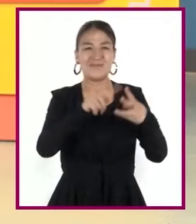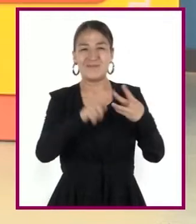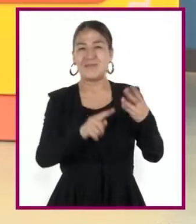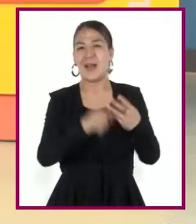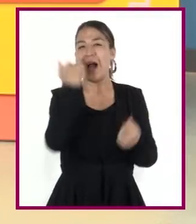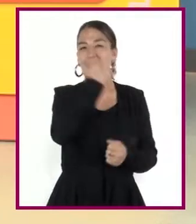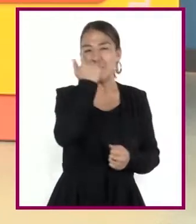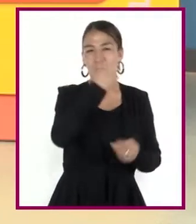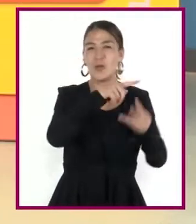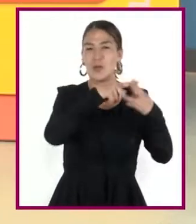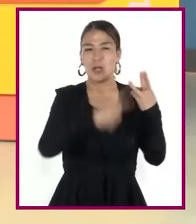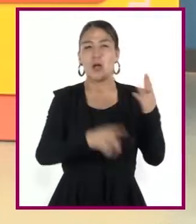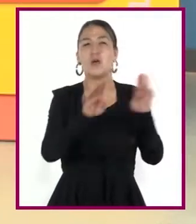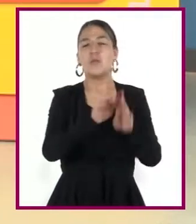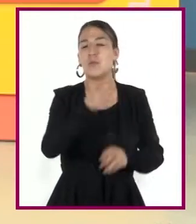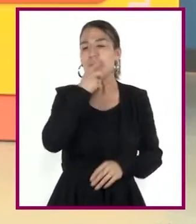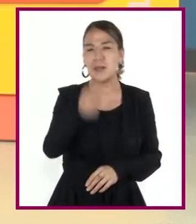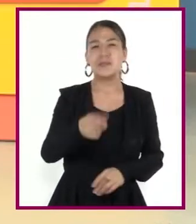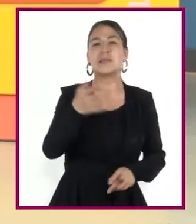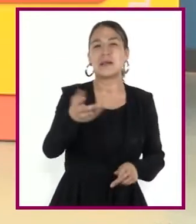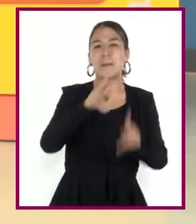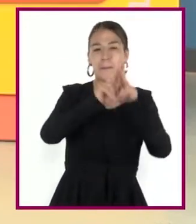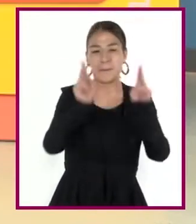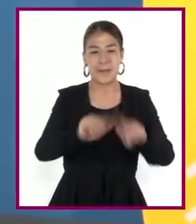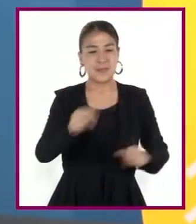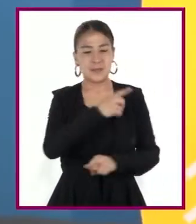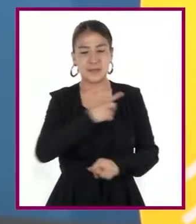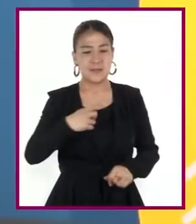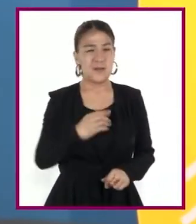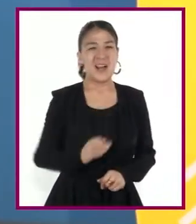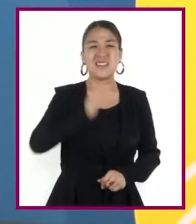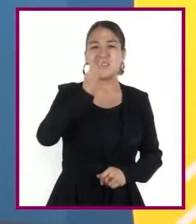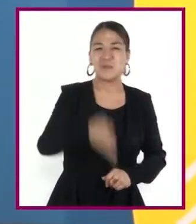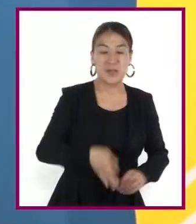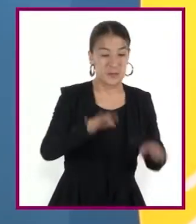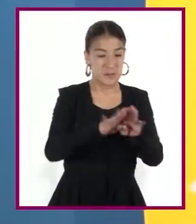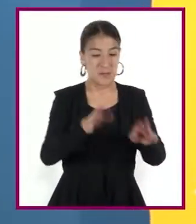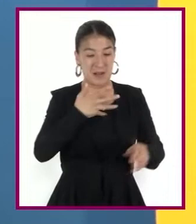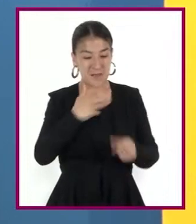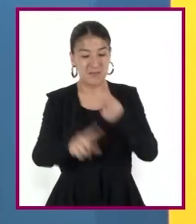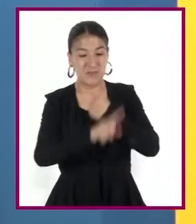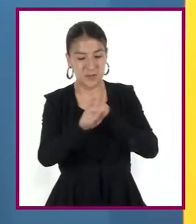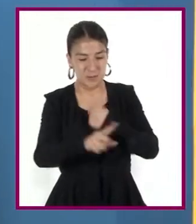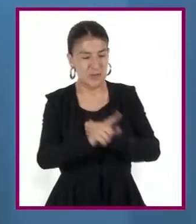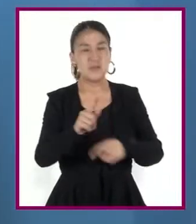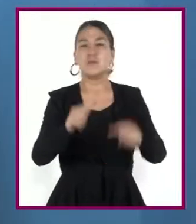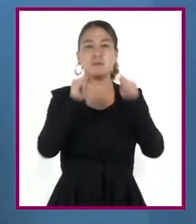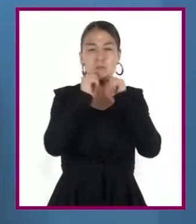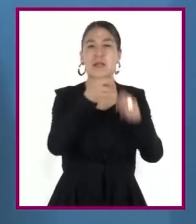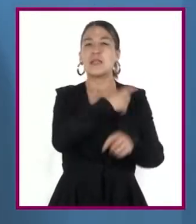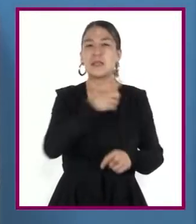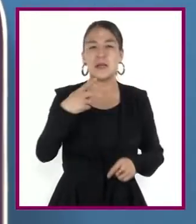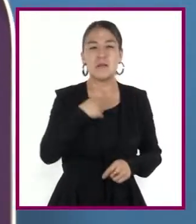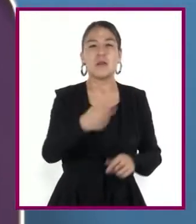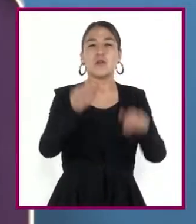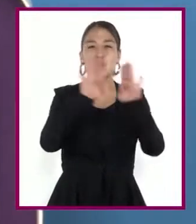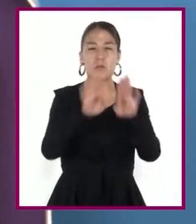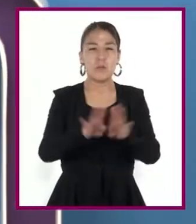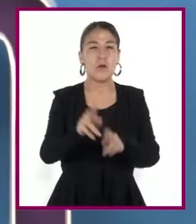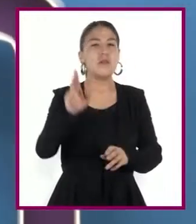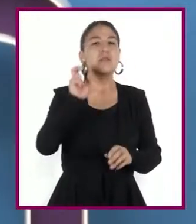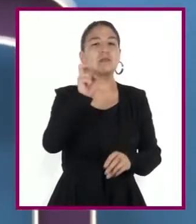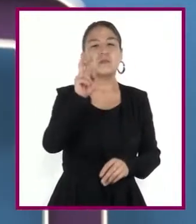paz consiste en aceptar las diferencias y tener la capacidad de escuchar, reconocer, respetar